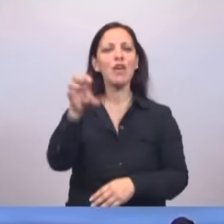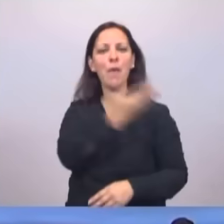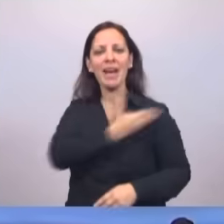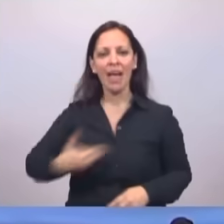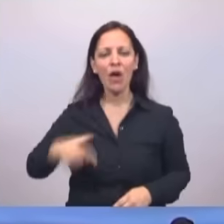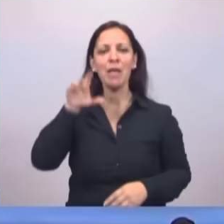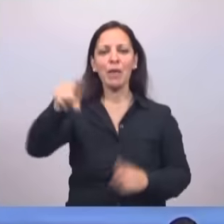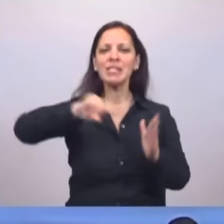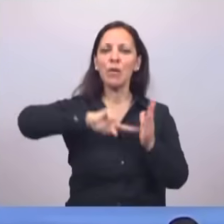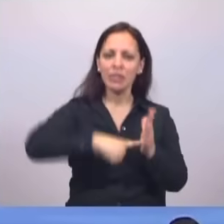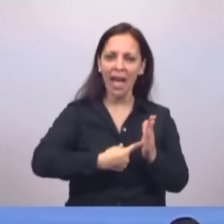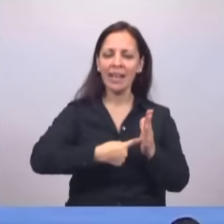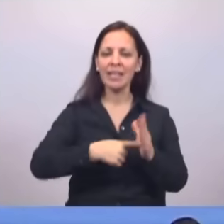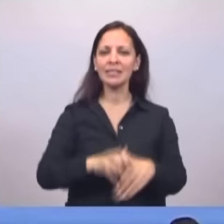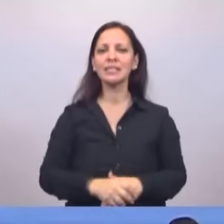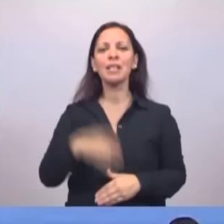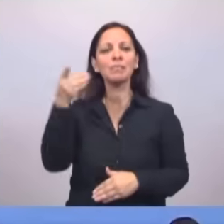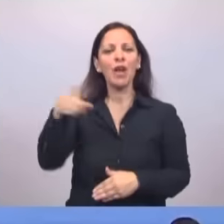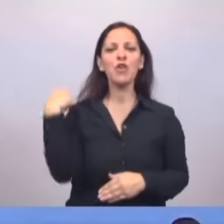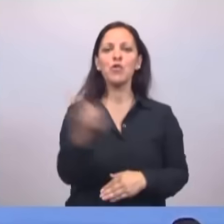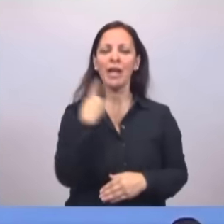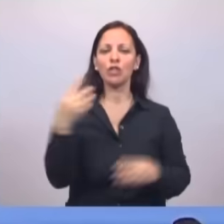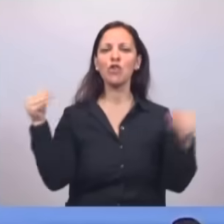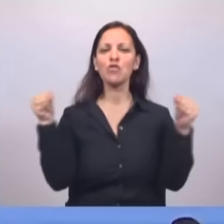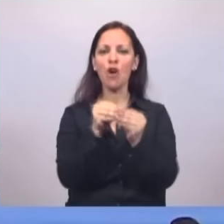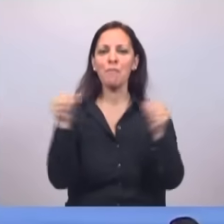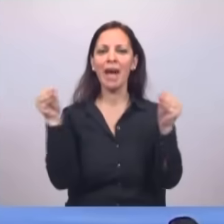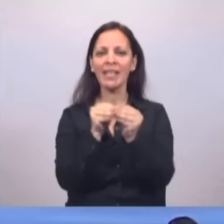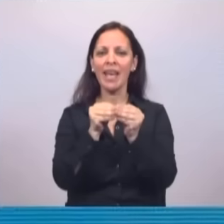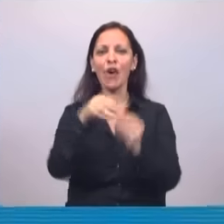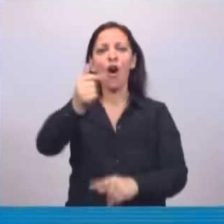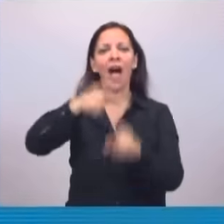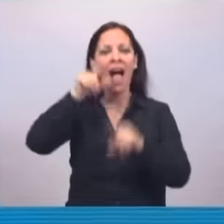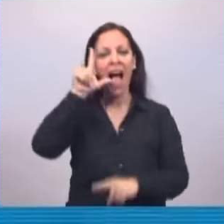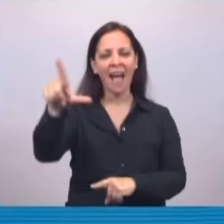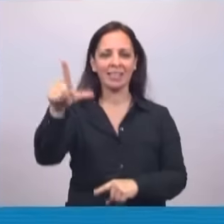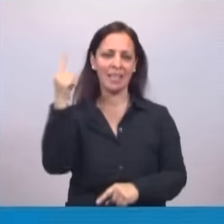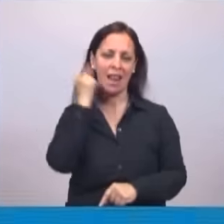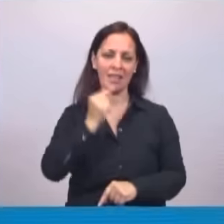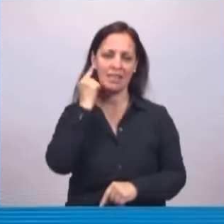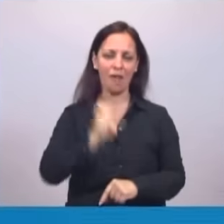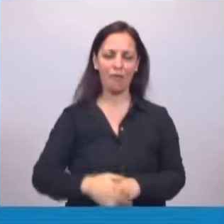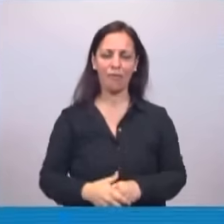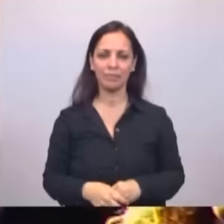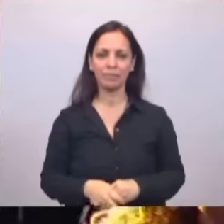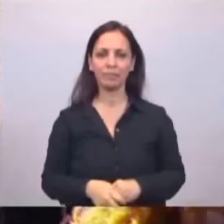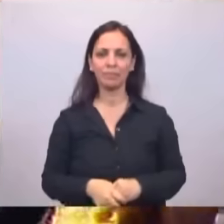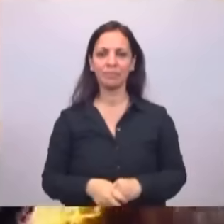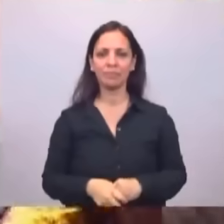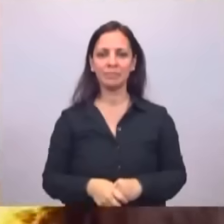la provincia de Buenos Aires, nuestro compañero Axel Kicillof.